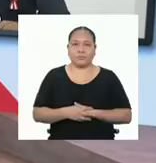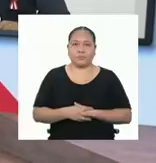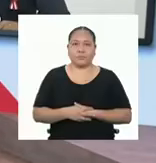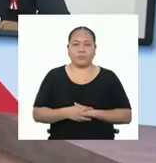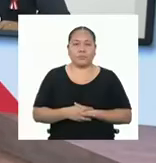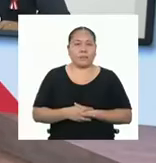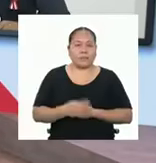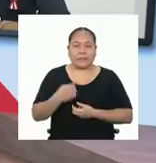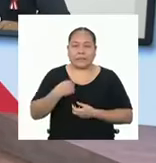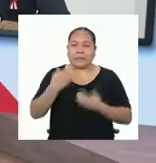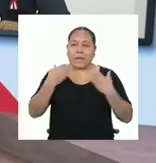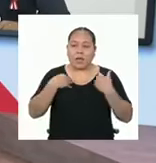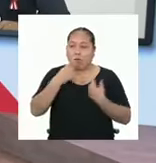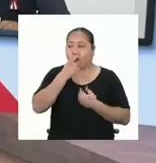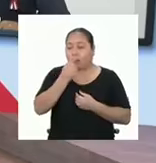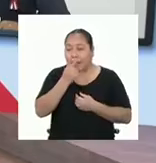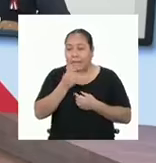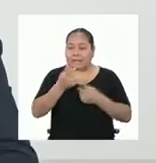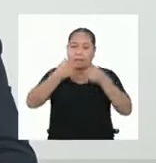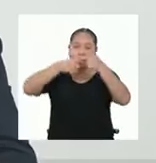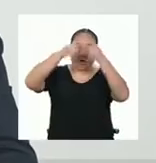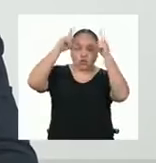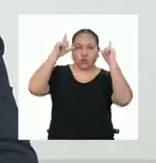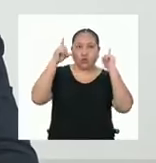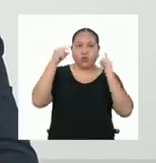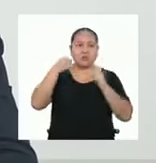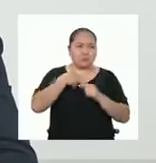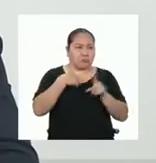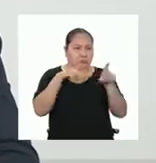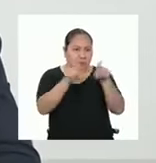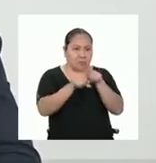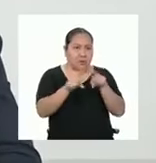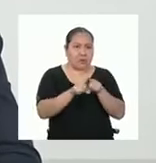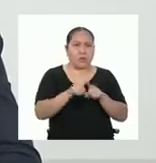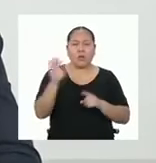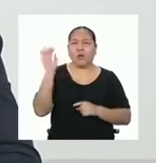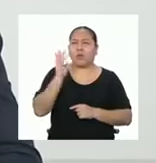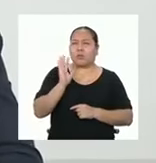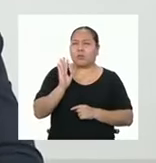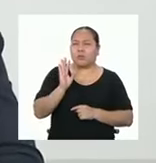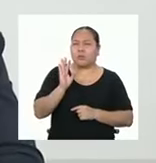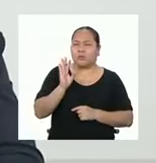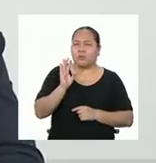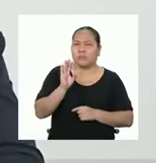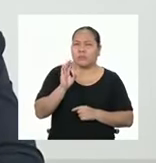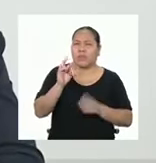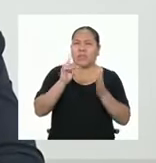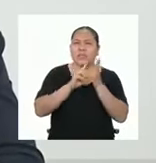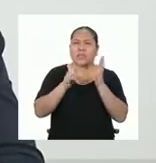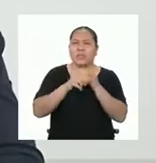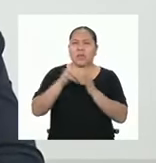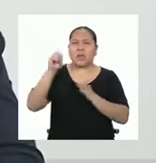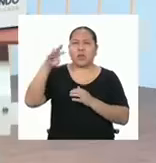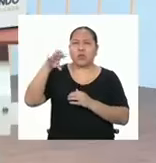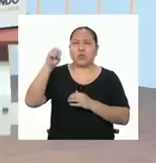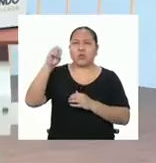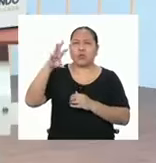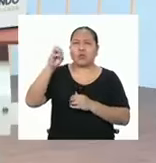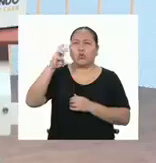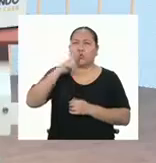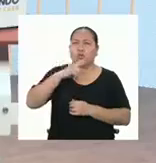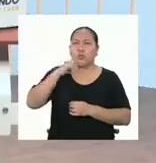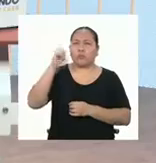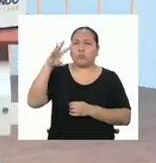Y tengo fresas y lechugas Yo también Oye, Jonathan ¿Qué significa esa luz roja que está chintineando?